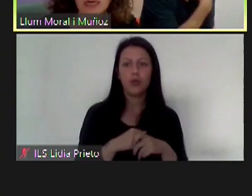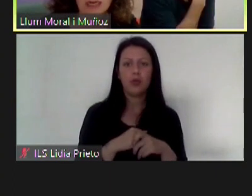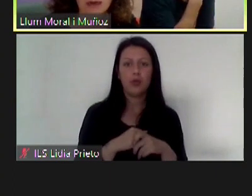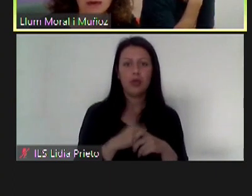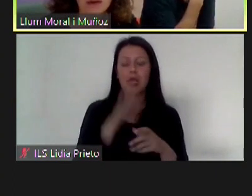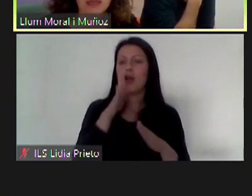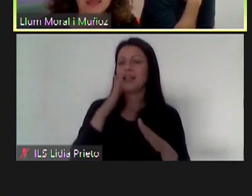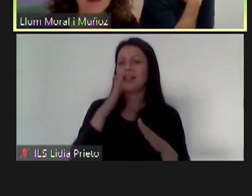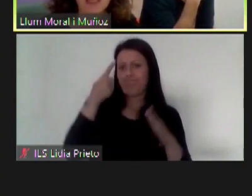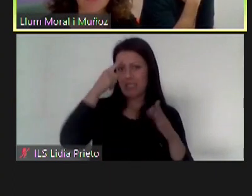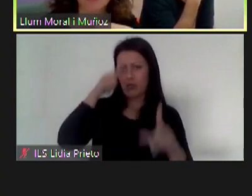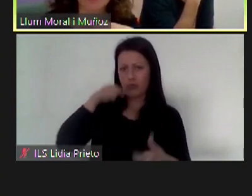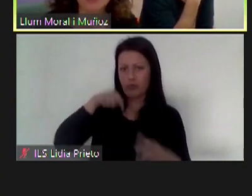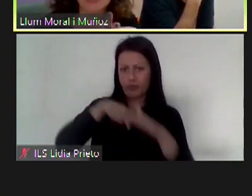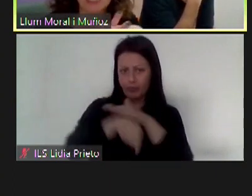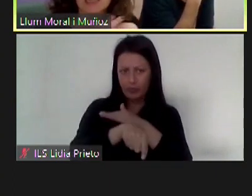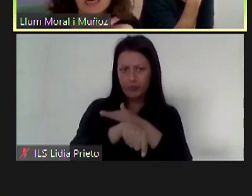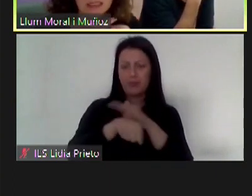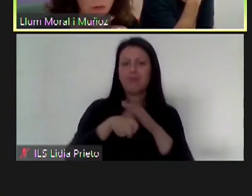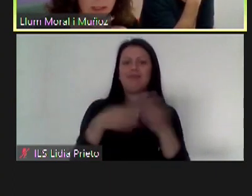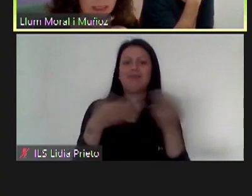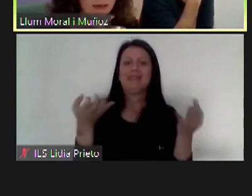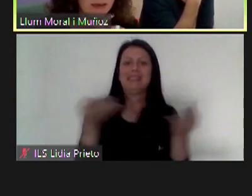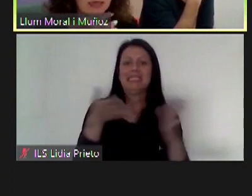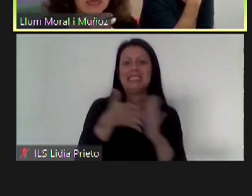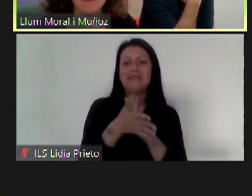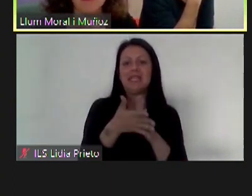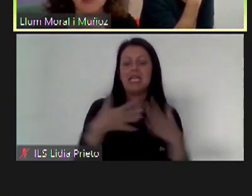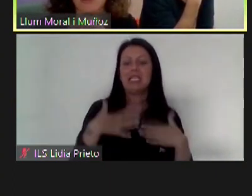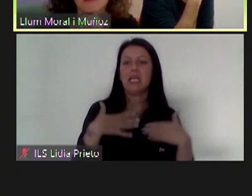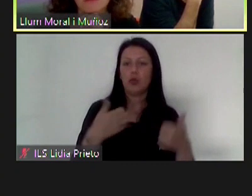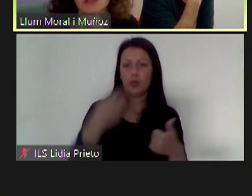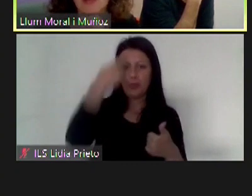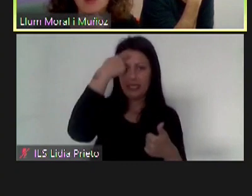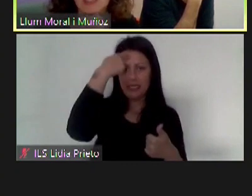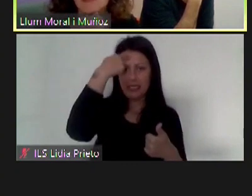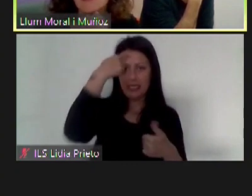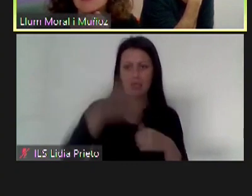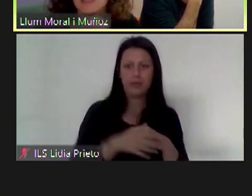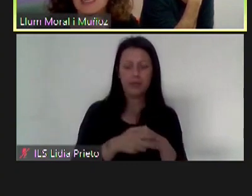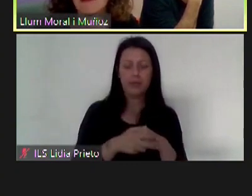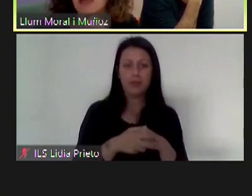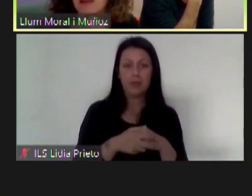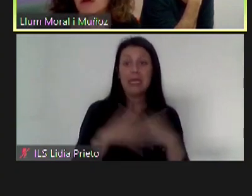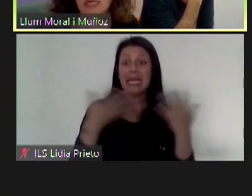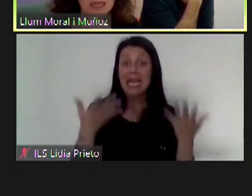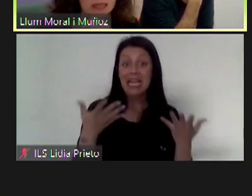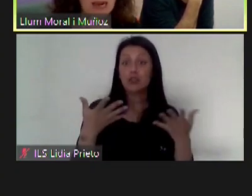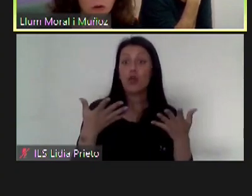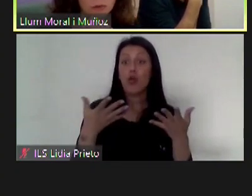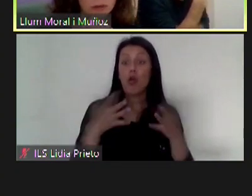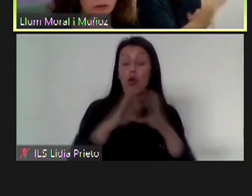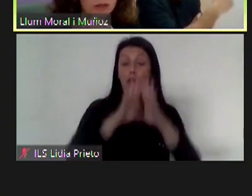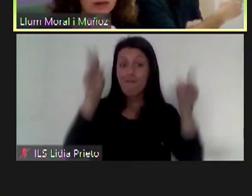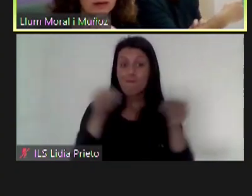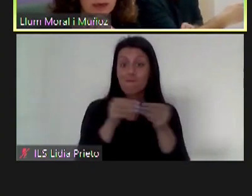entraríamos ya en definir un poco qué es la salud mental. Para eso nos tendríamos que ir a la definición que hace